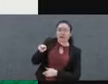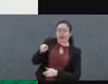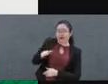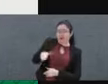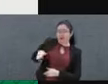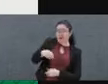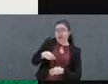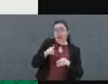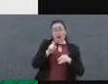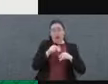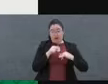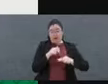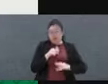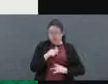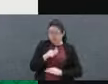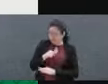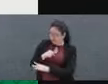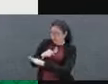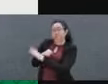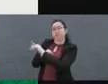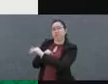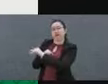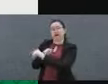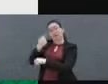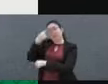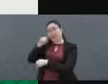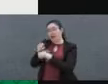inyectan directamente a la red de distribución.